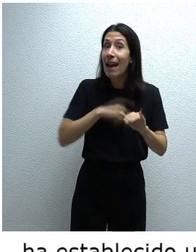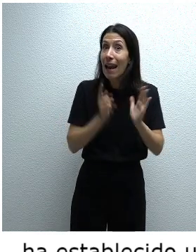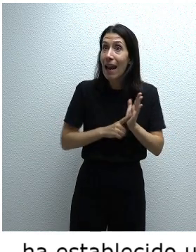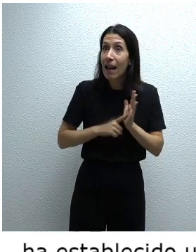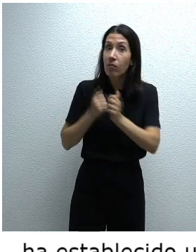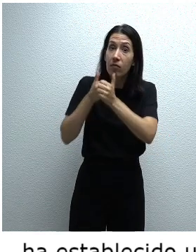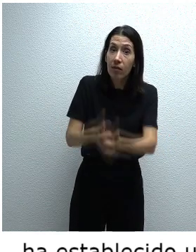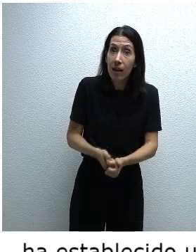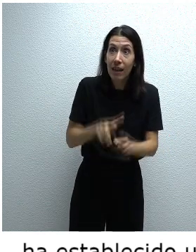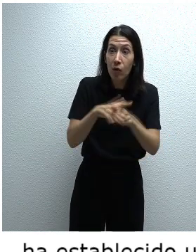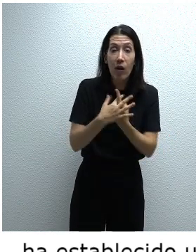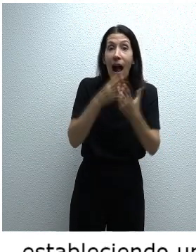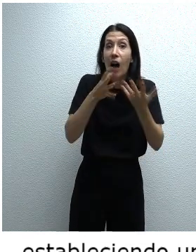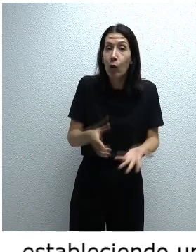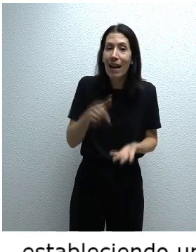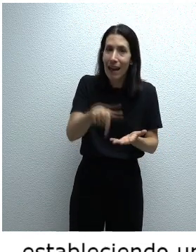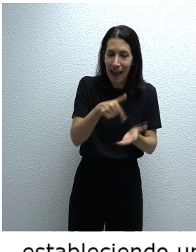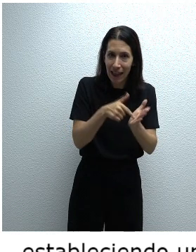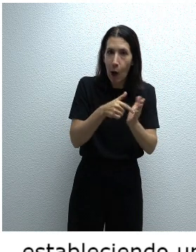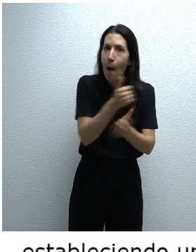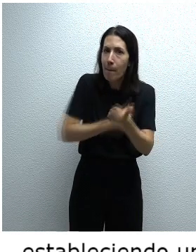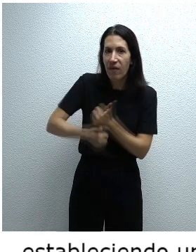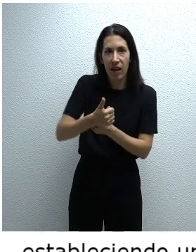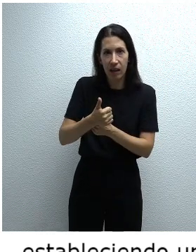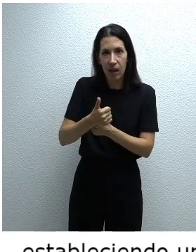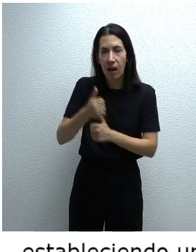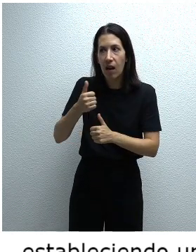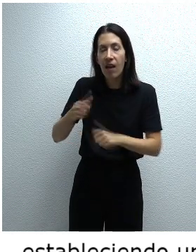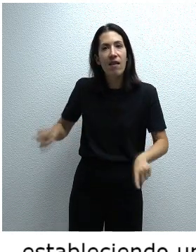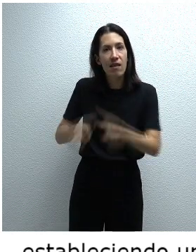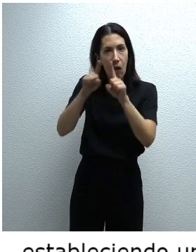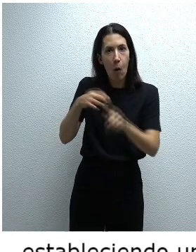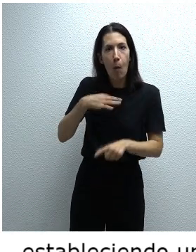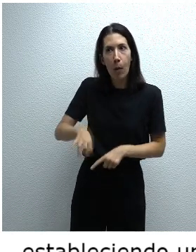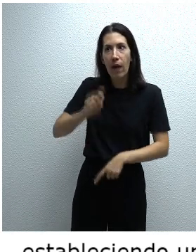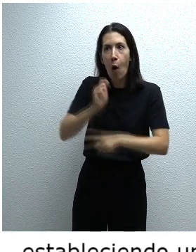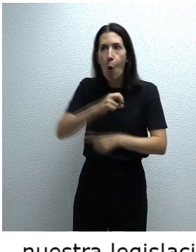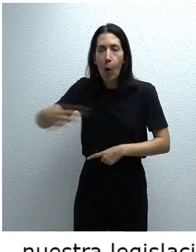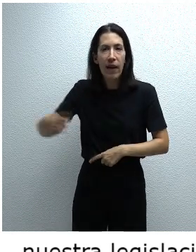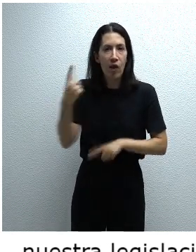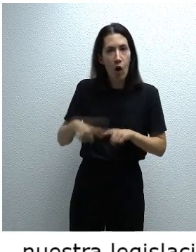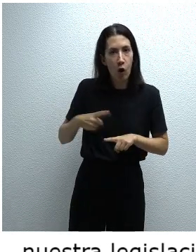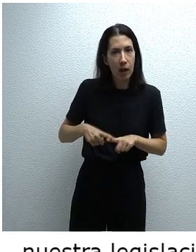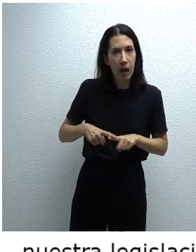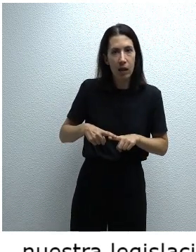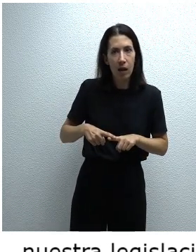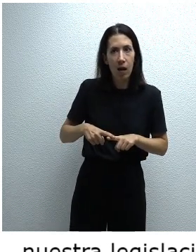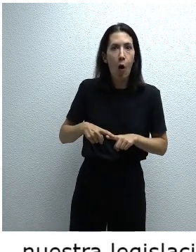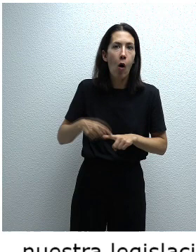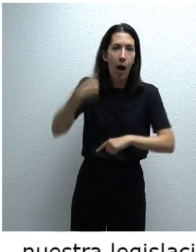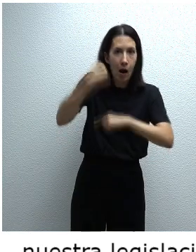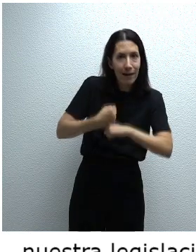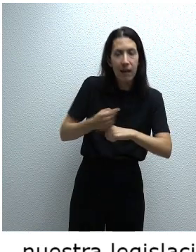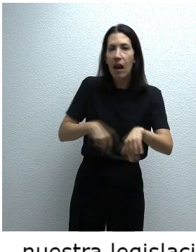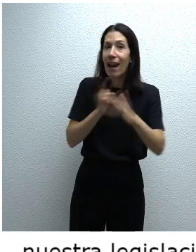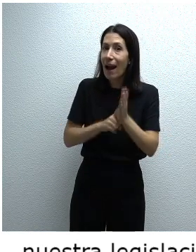la redacción actual, ese será preferente a cualquier otro que pudiera resultar de una resolución judicial o de una disposición legal.